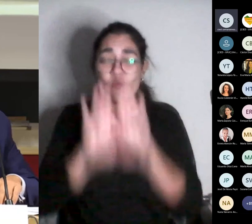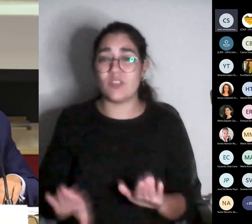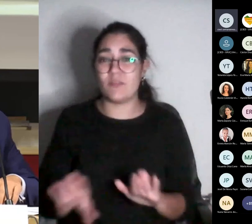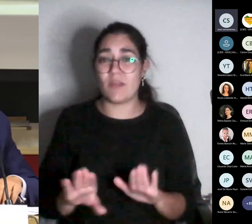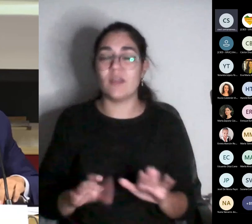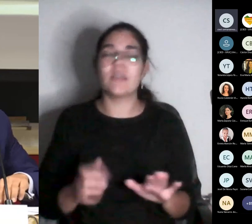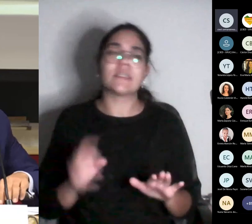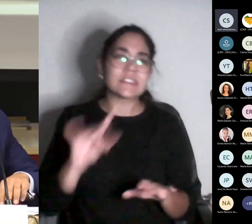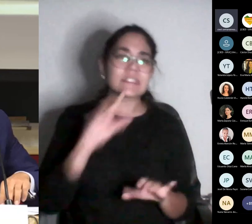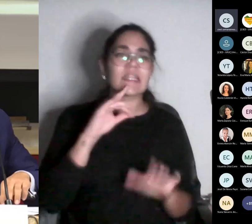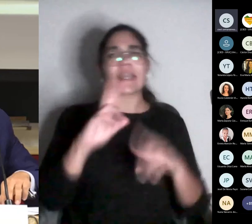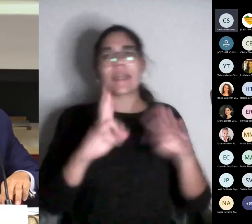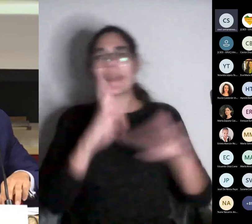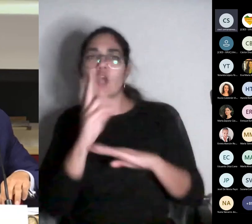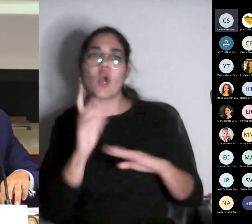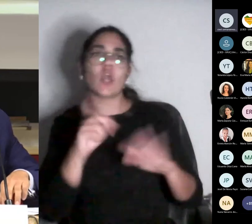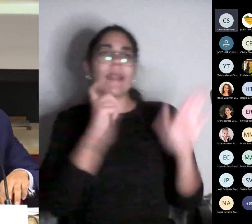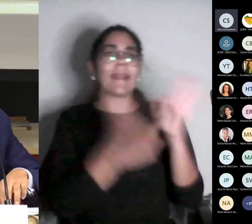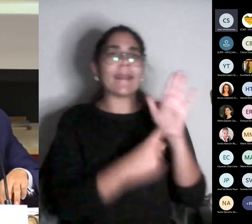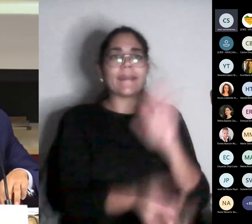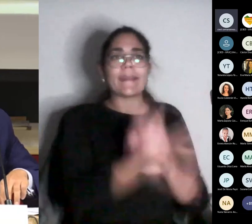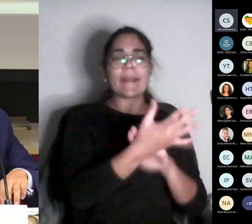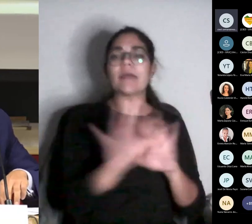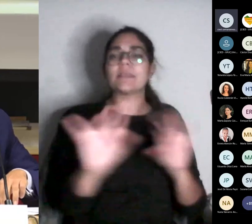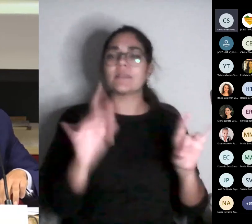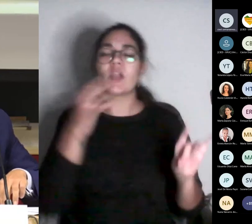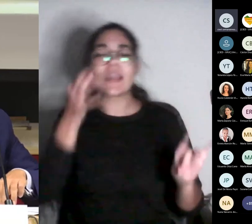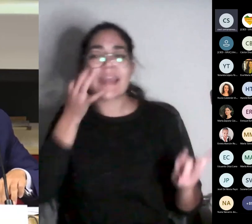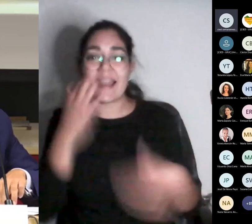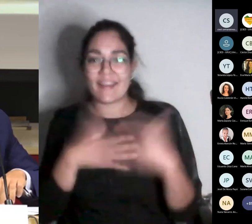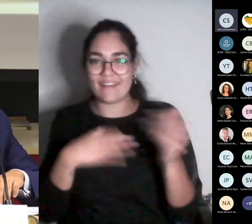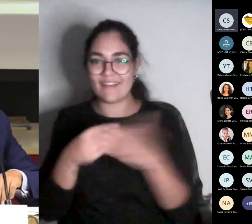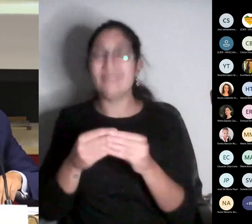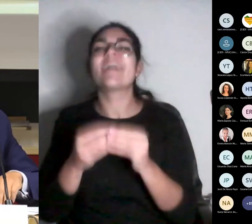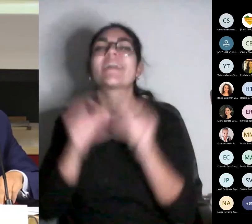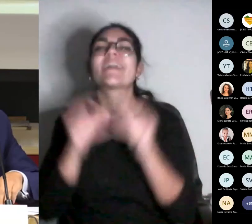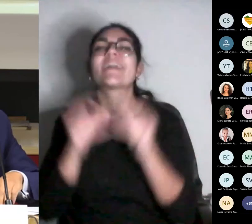esta transformación, del cambio de la sociedad, está en vuestras manos.